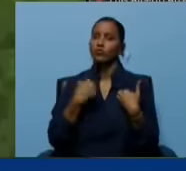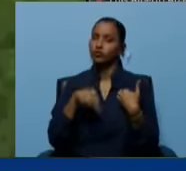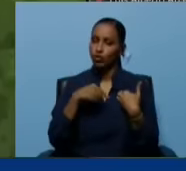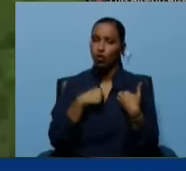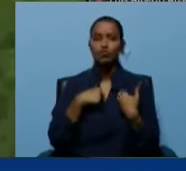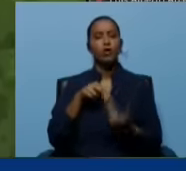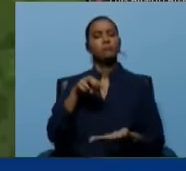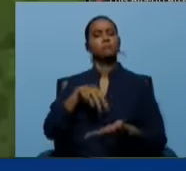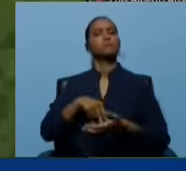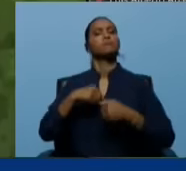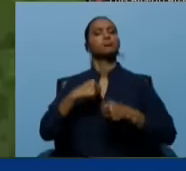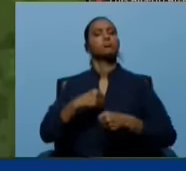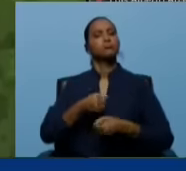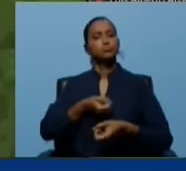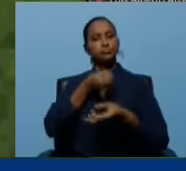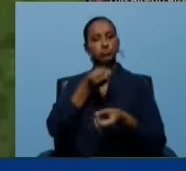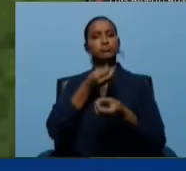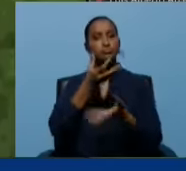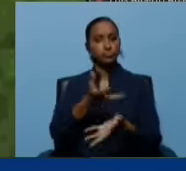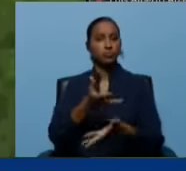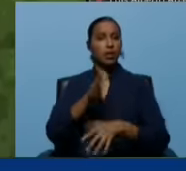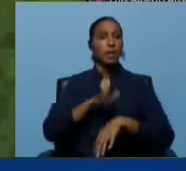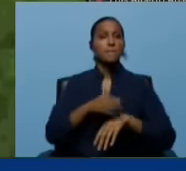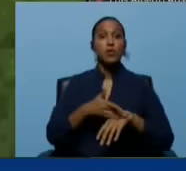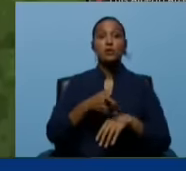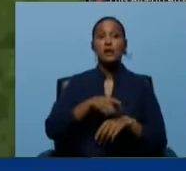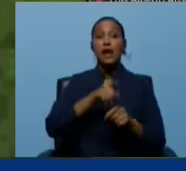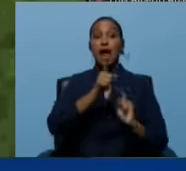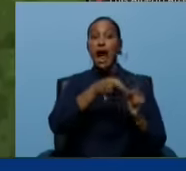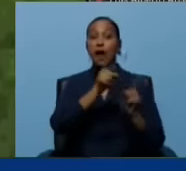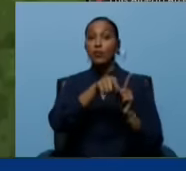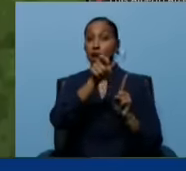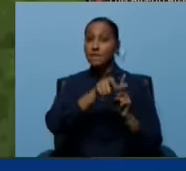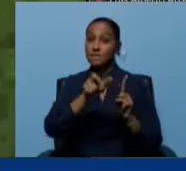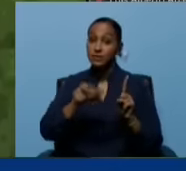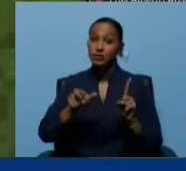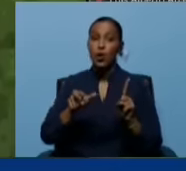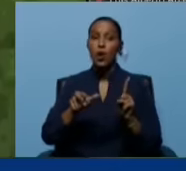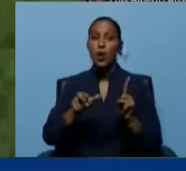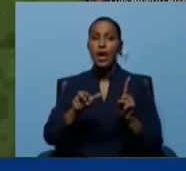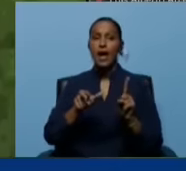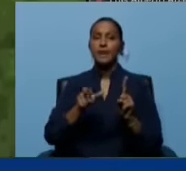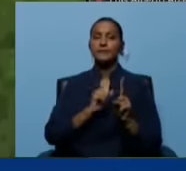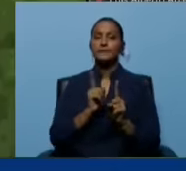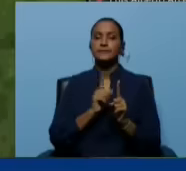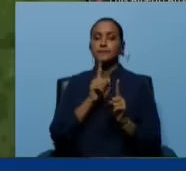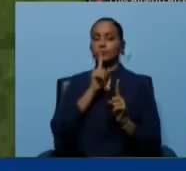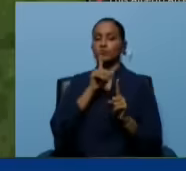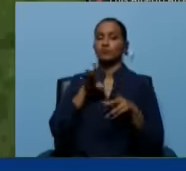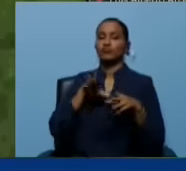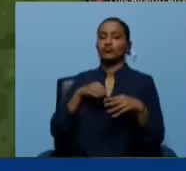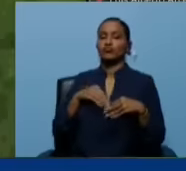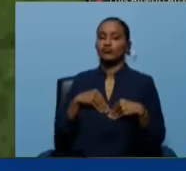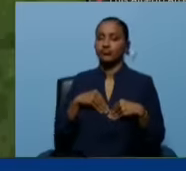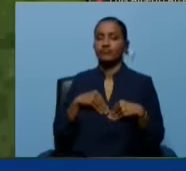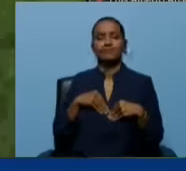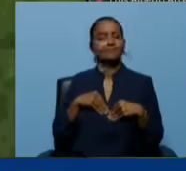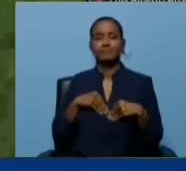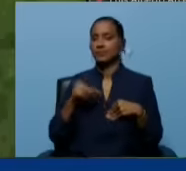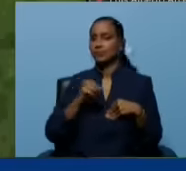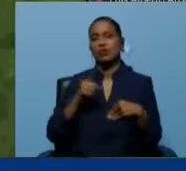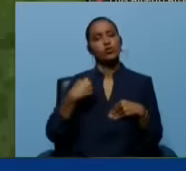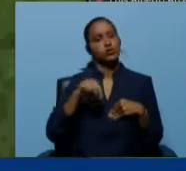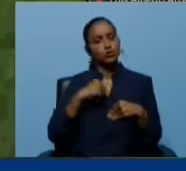sus corifeos o aquellos que prefieren no desafiar la línea de acción imperial. Nos solidarizamos